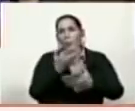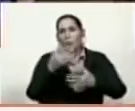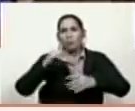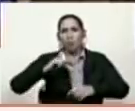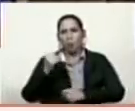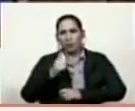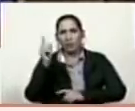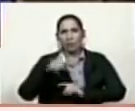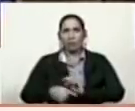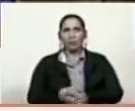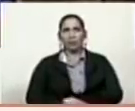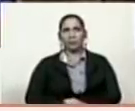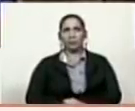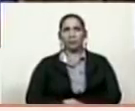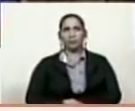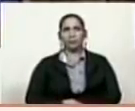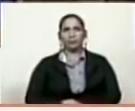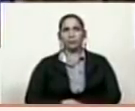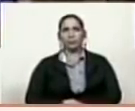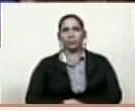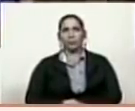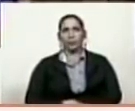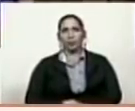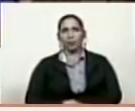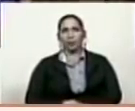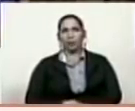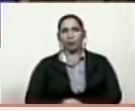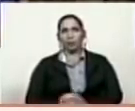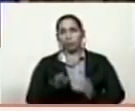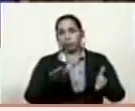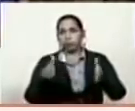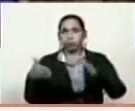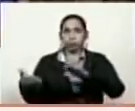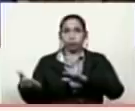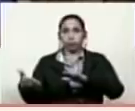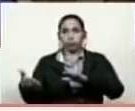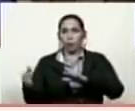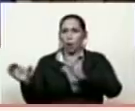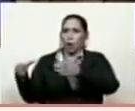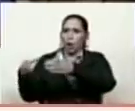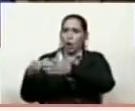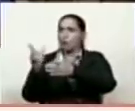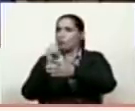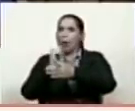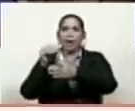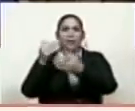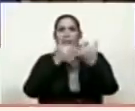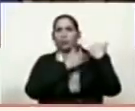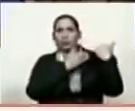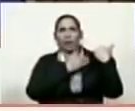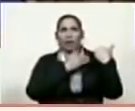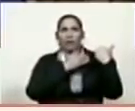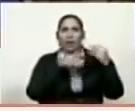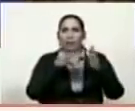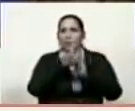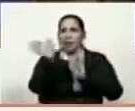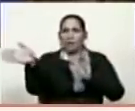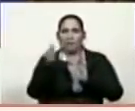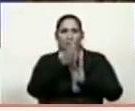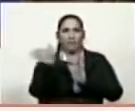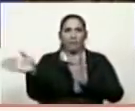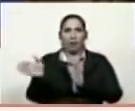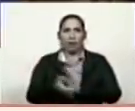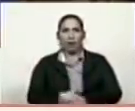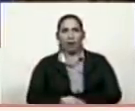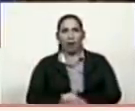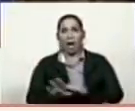y a los que también fueron llevados a la muerte por una dirigencia irresponsable que desviaron una marcha hacia el Palacio de